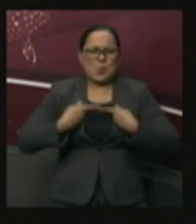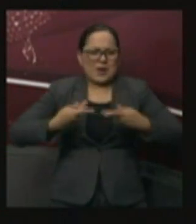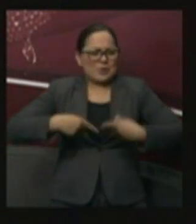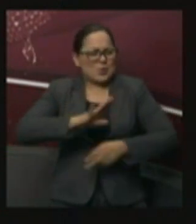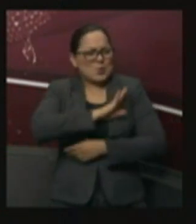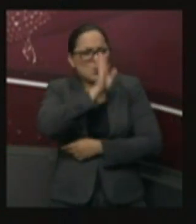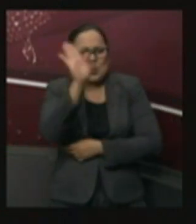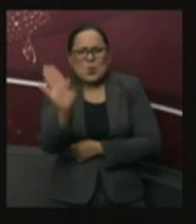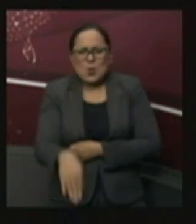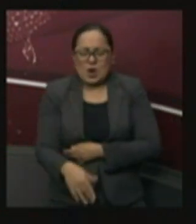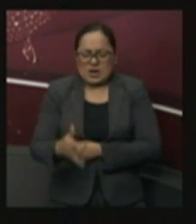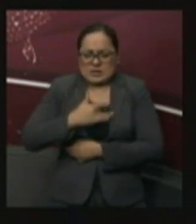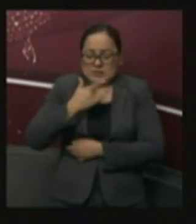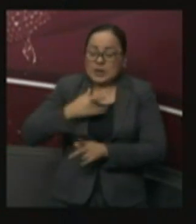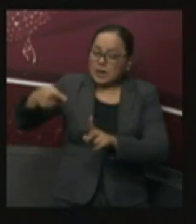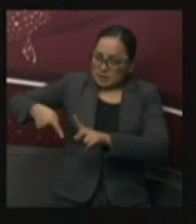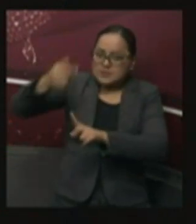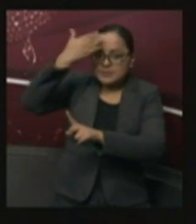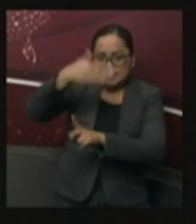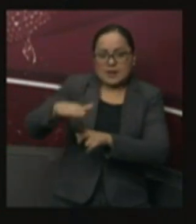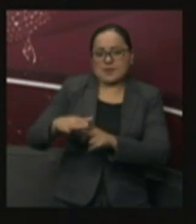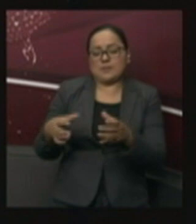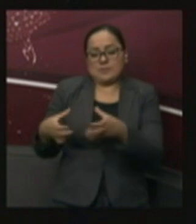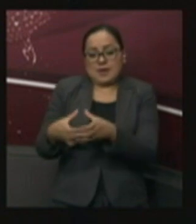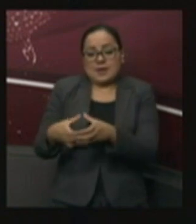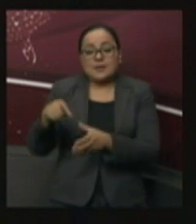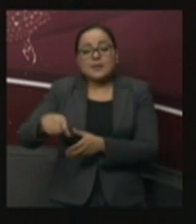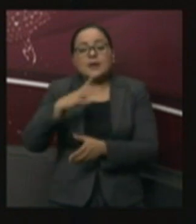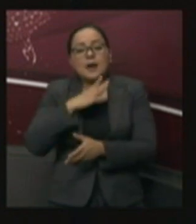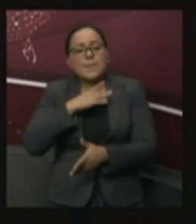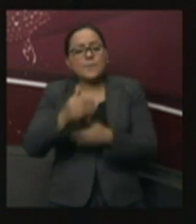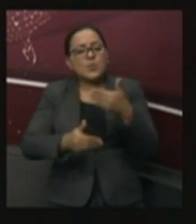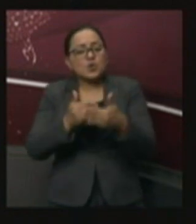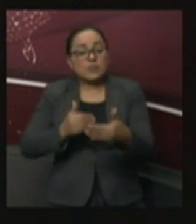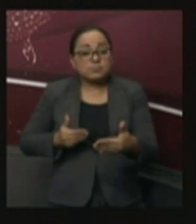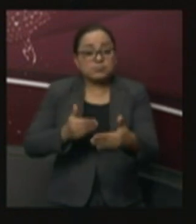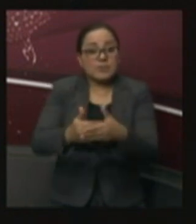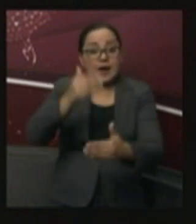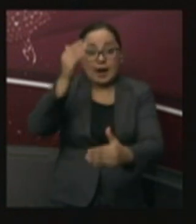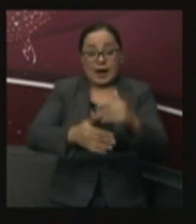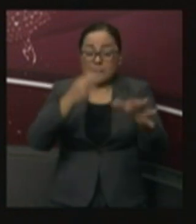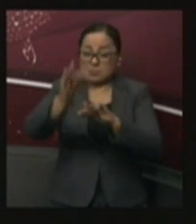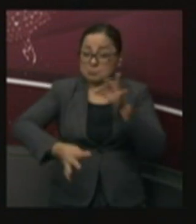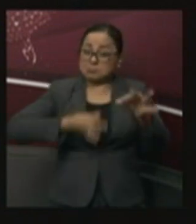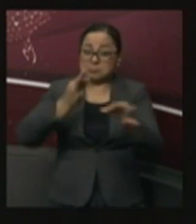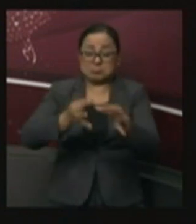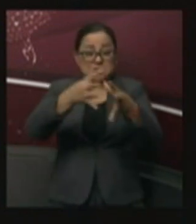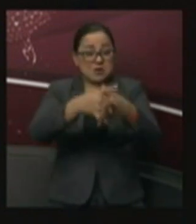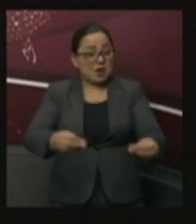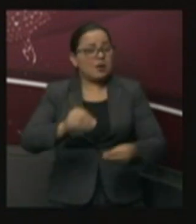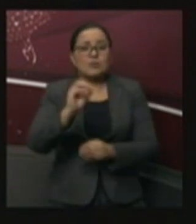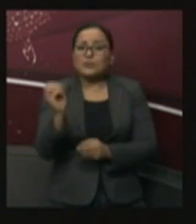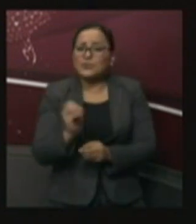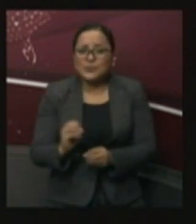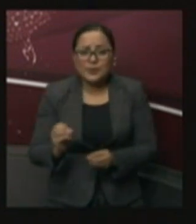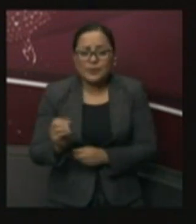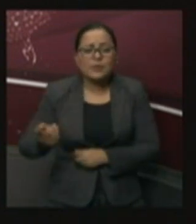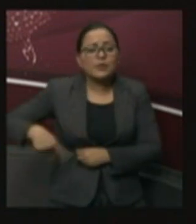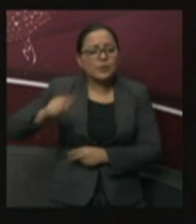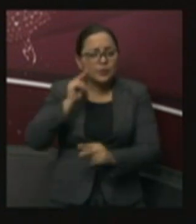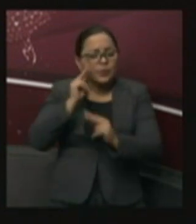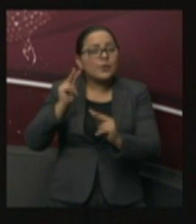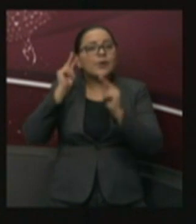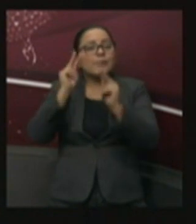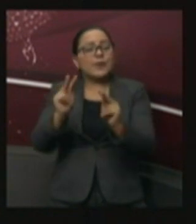sangre, pero que además consideraban era un proceso que no había terminado, que es precisamente lo que vemos en un